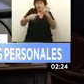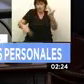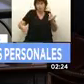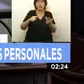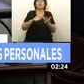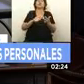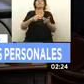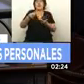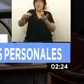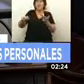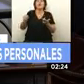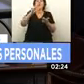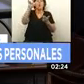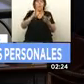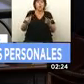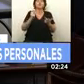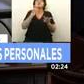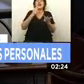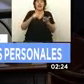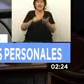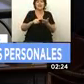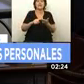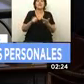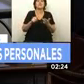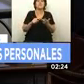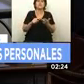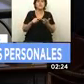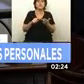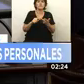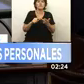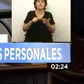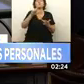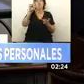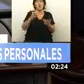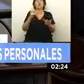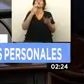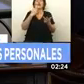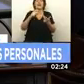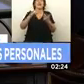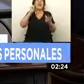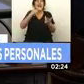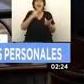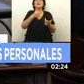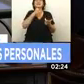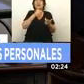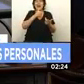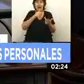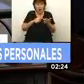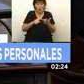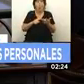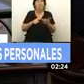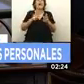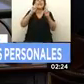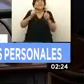de luz energía de luz energía gas agua y también las